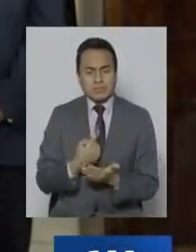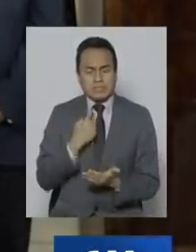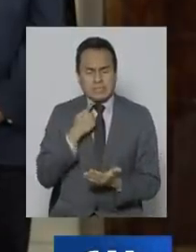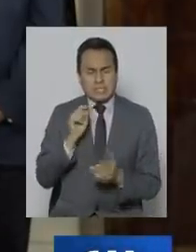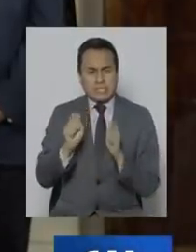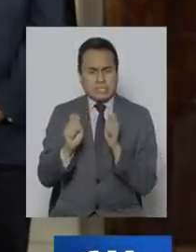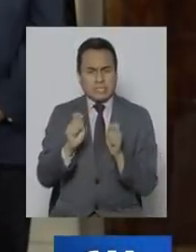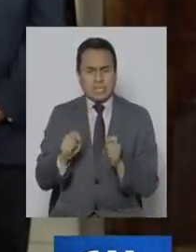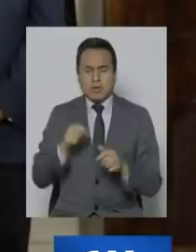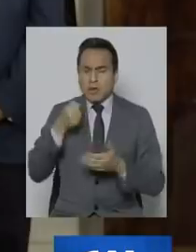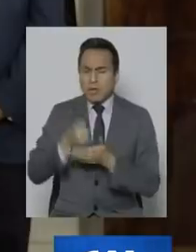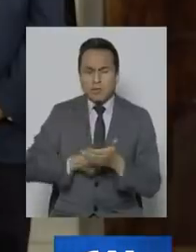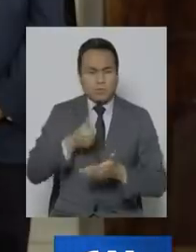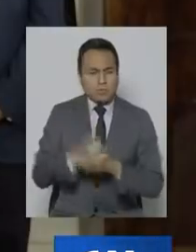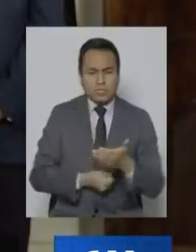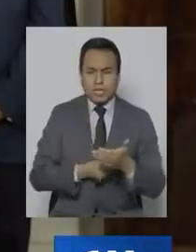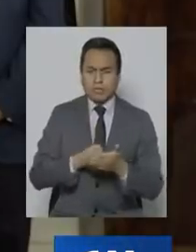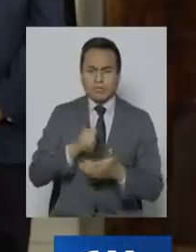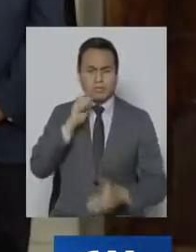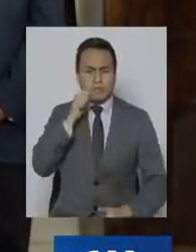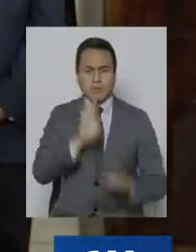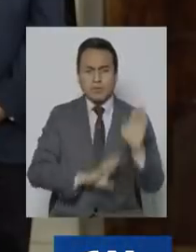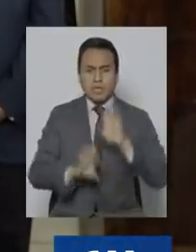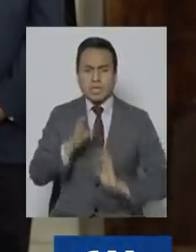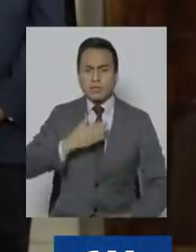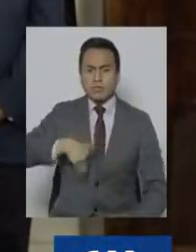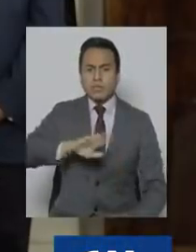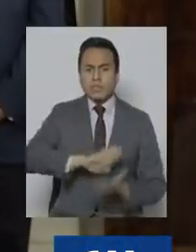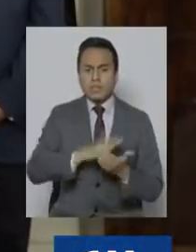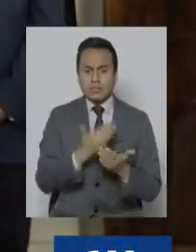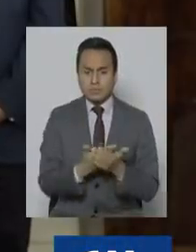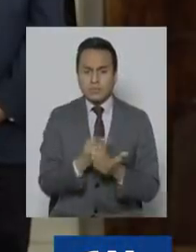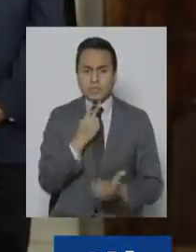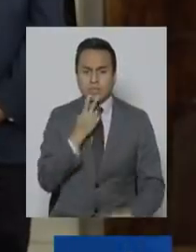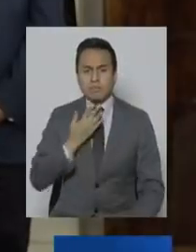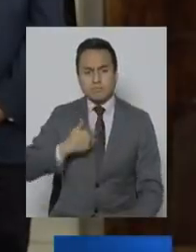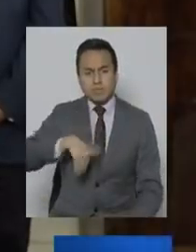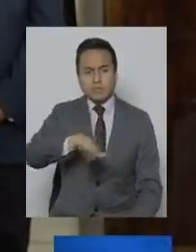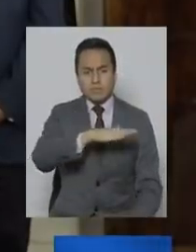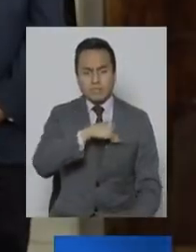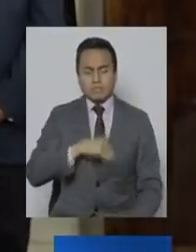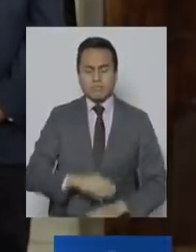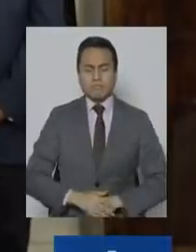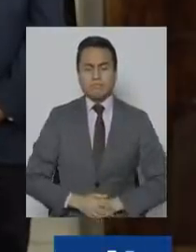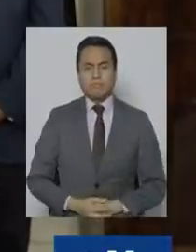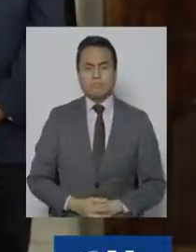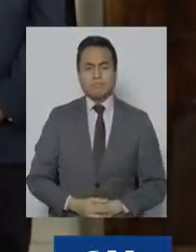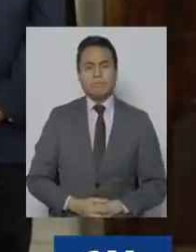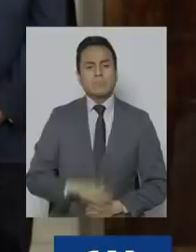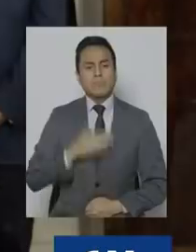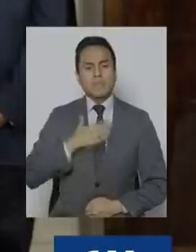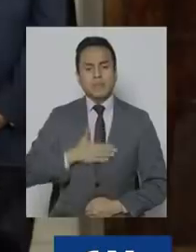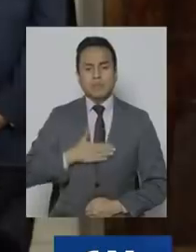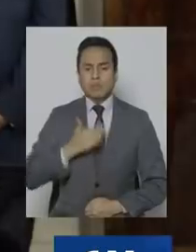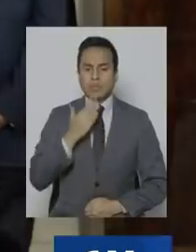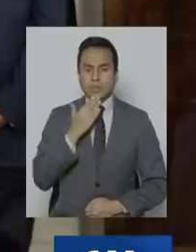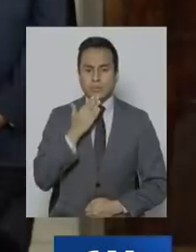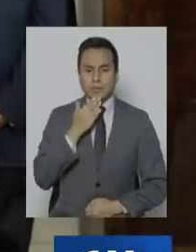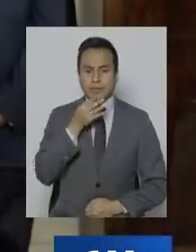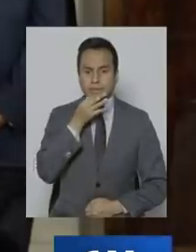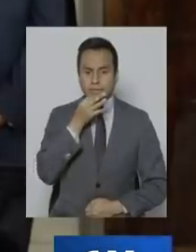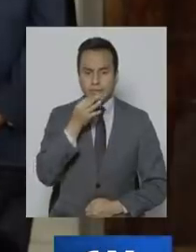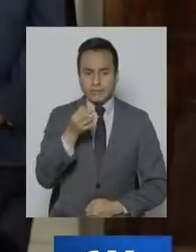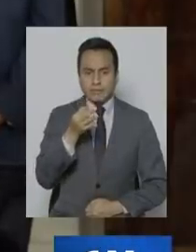vidas, luchan incansablemente por proteger nuestra salud y nuestras vidas. Quiero también